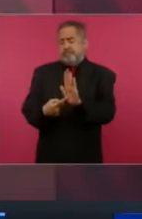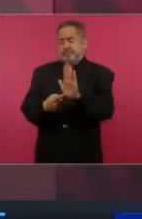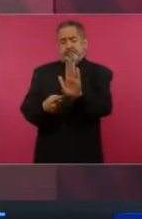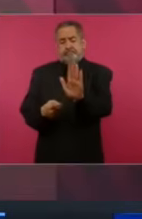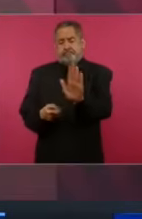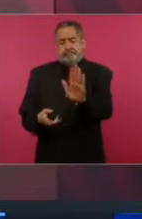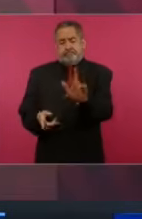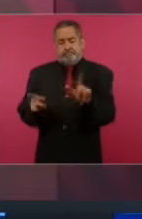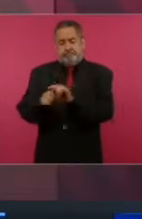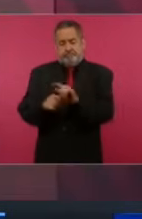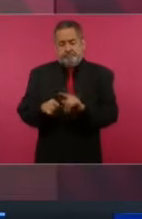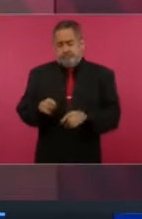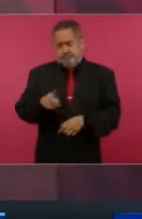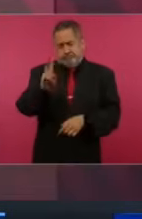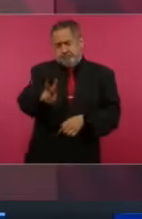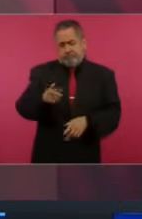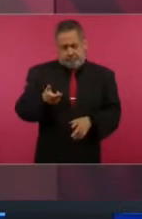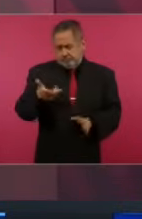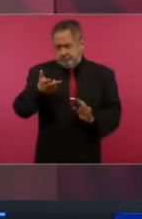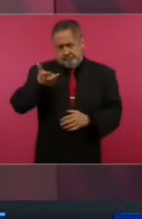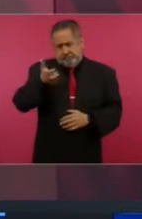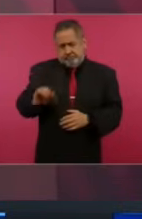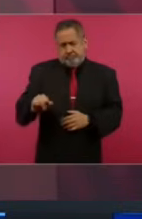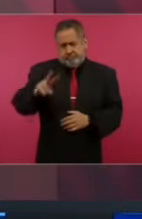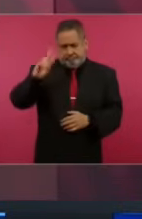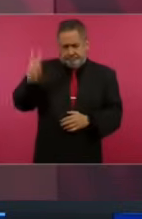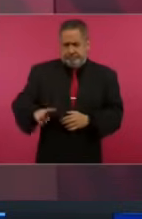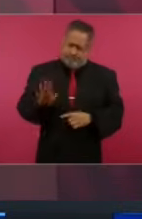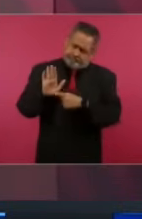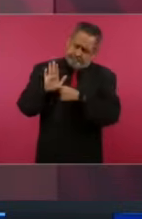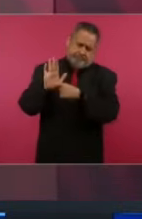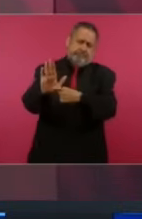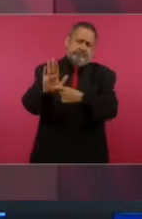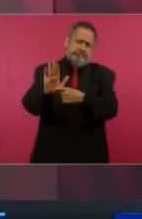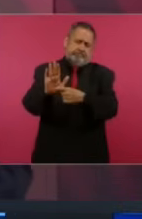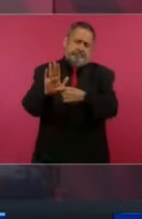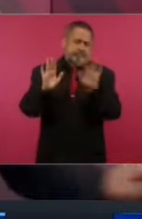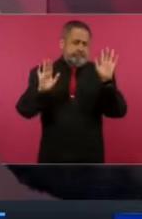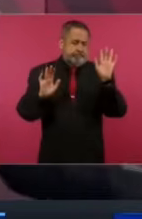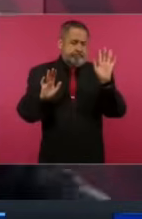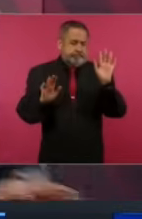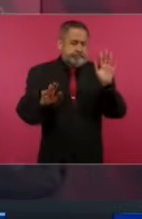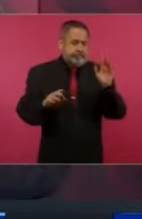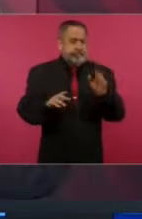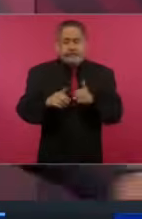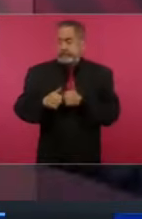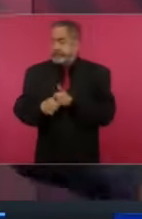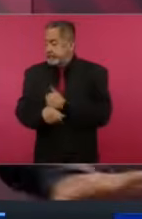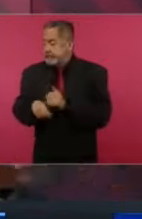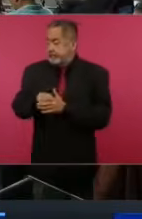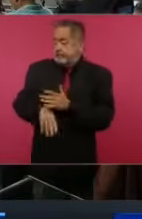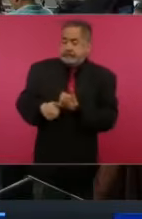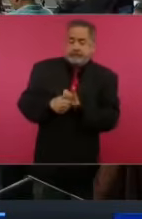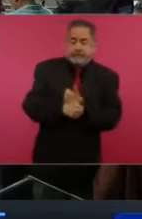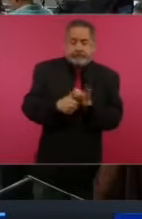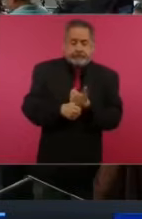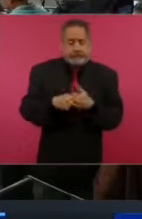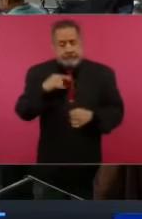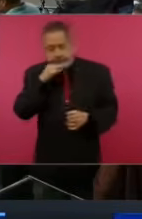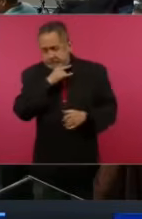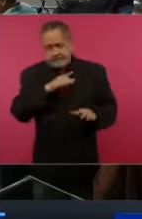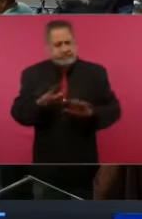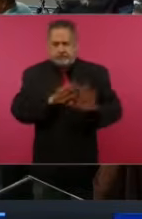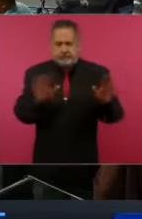suyas, ¿verdad? En lujos o en sueldos, no. Se lo gastó en atención social. Entonces, ¿dónde está el Fonden? Pues está en todas